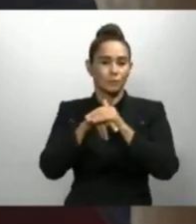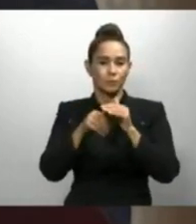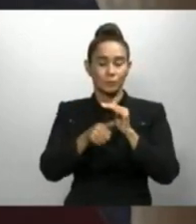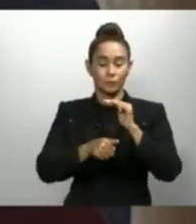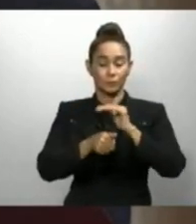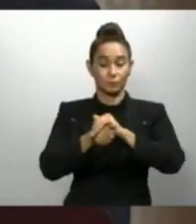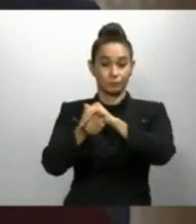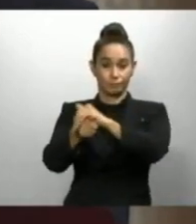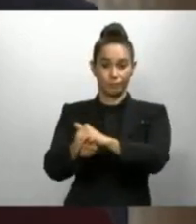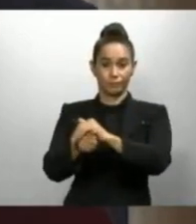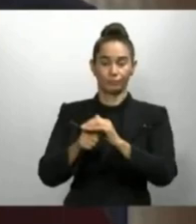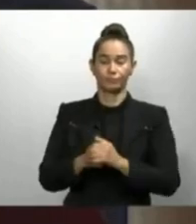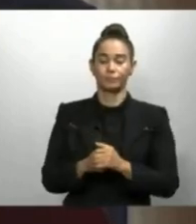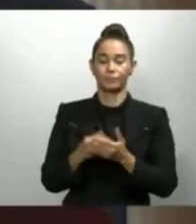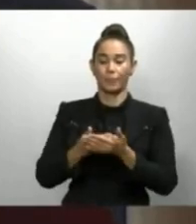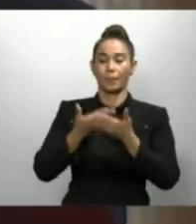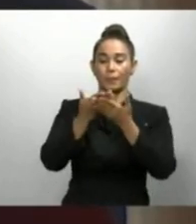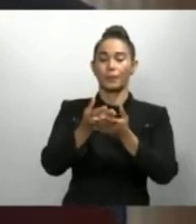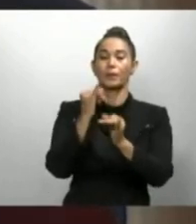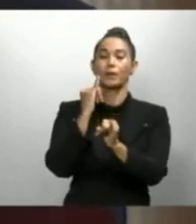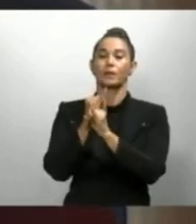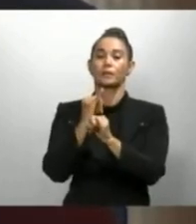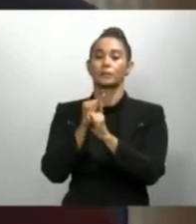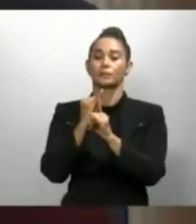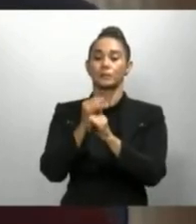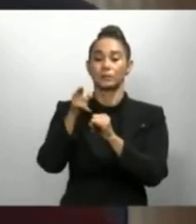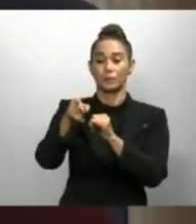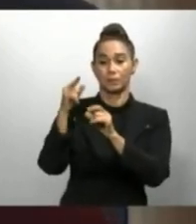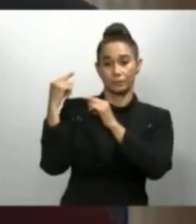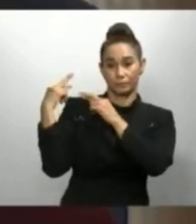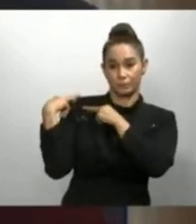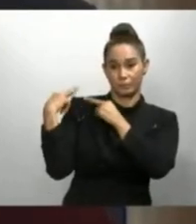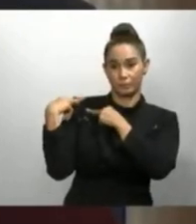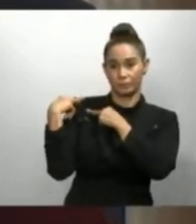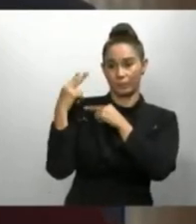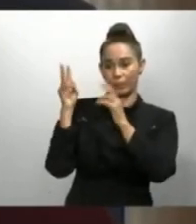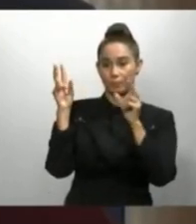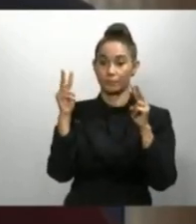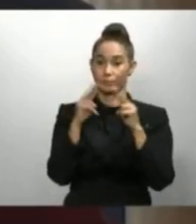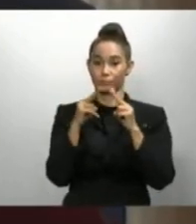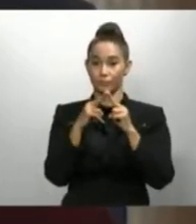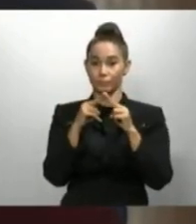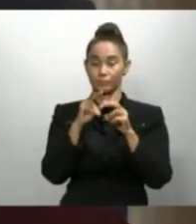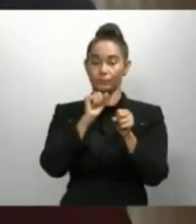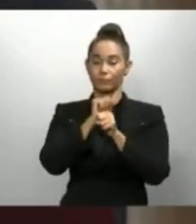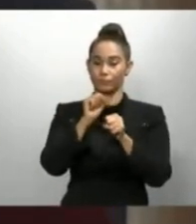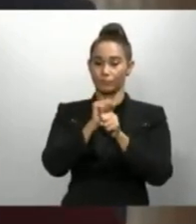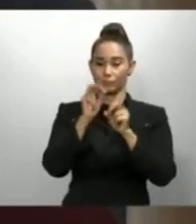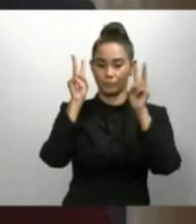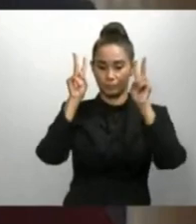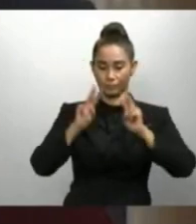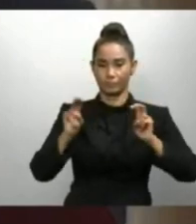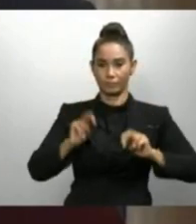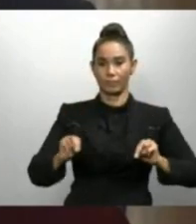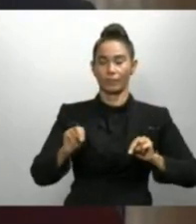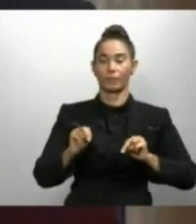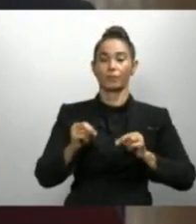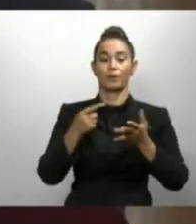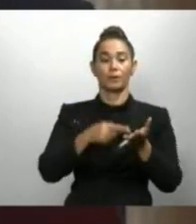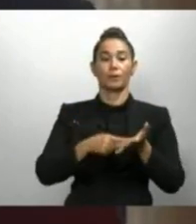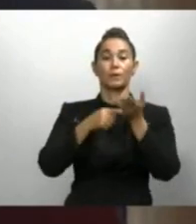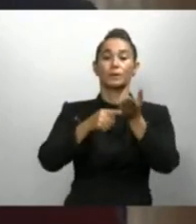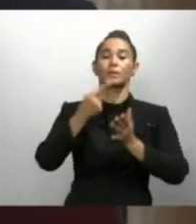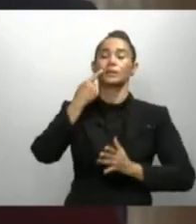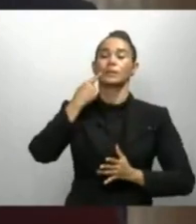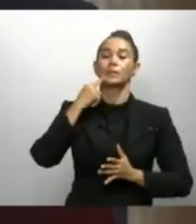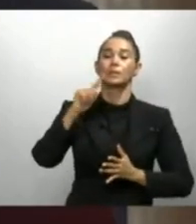regulados. Envíese a las instituciones correspondientes para su conocimiento y ejecución. Dado el presente